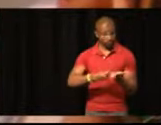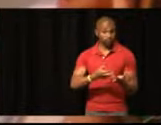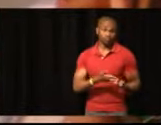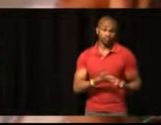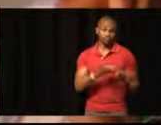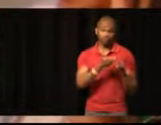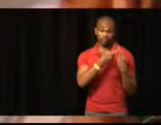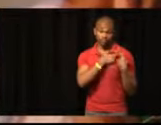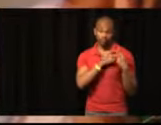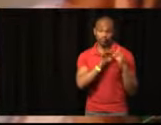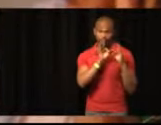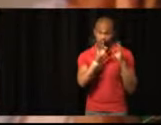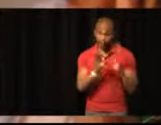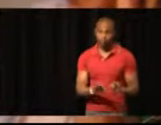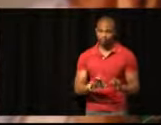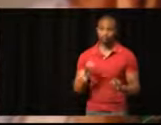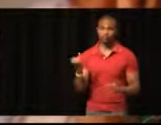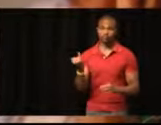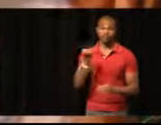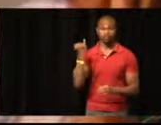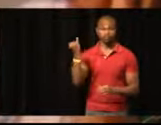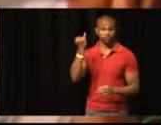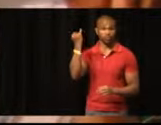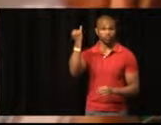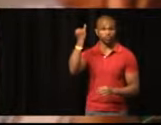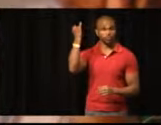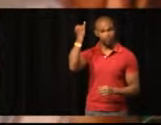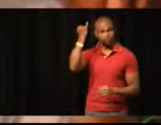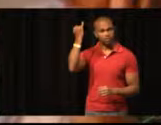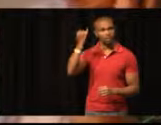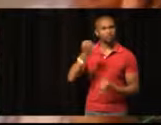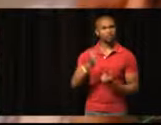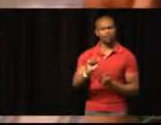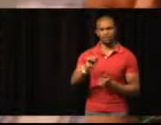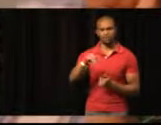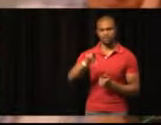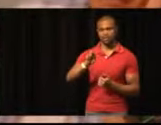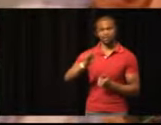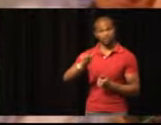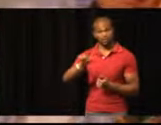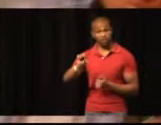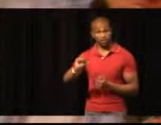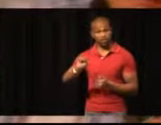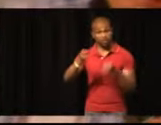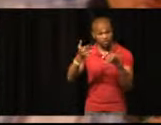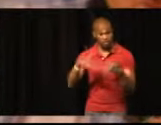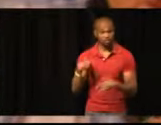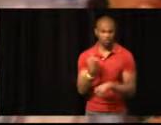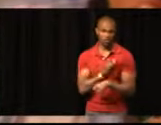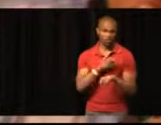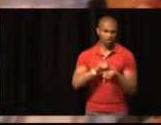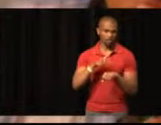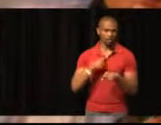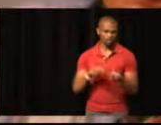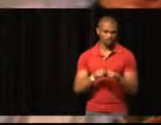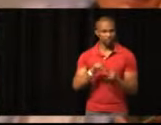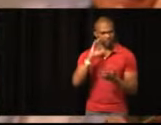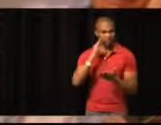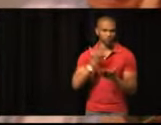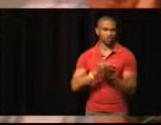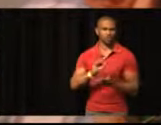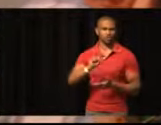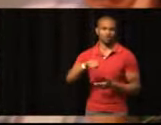compromiso y una responsabilidad muy importante. Es como André dijo, nosotros estamos atrasados también,